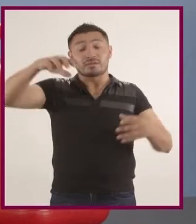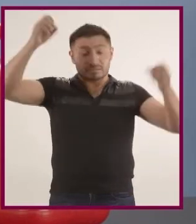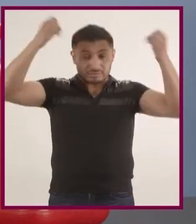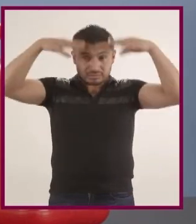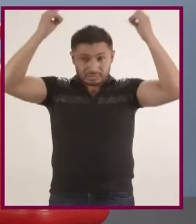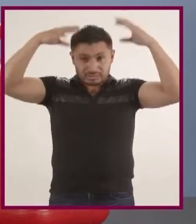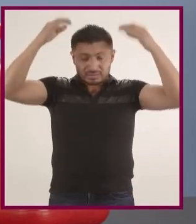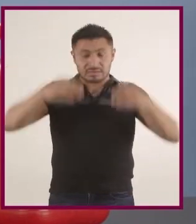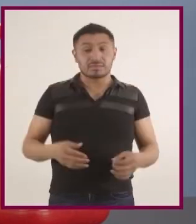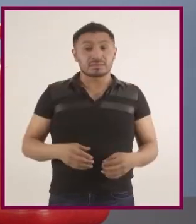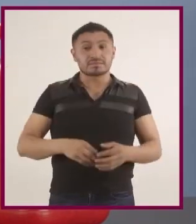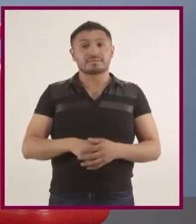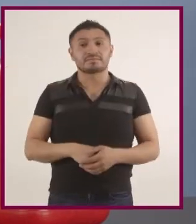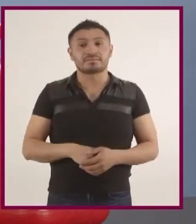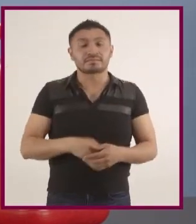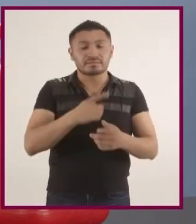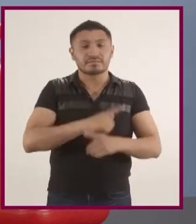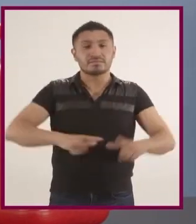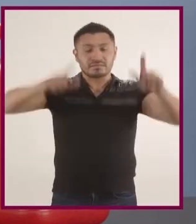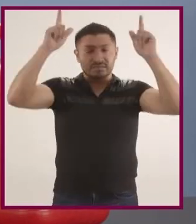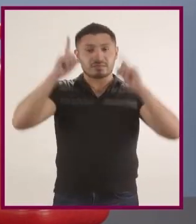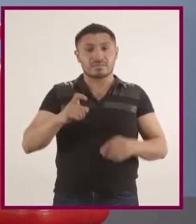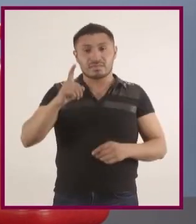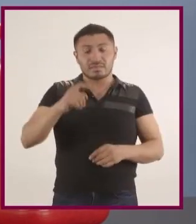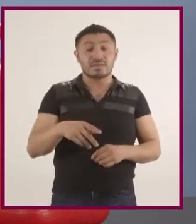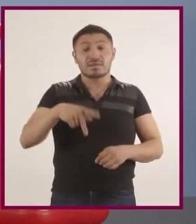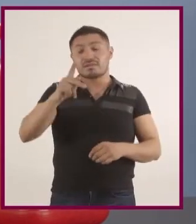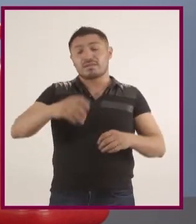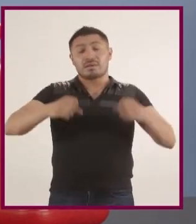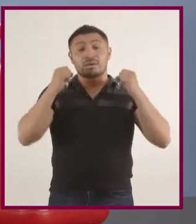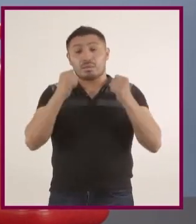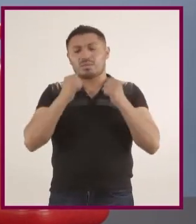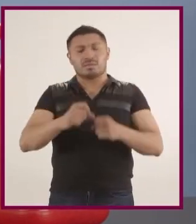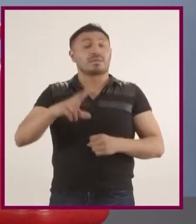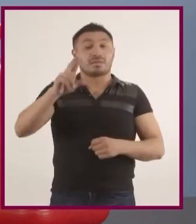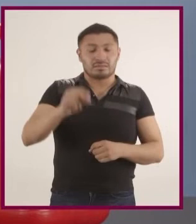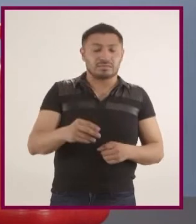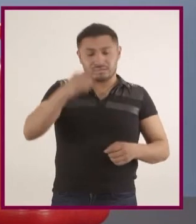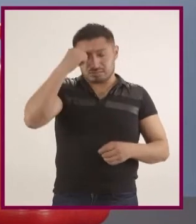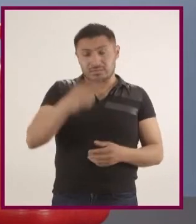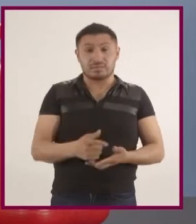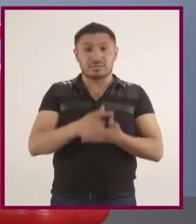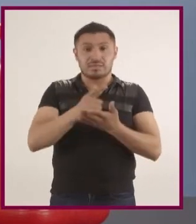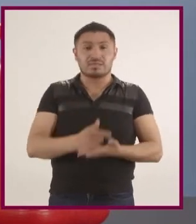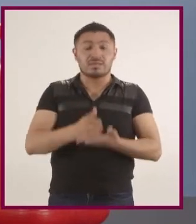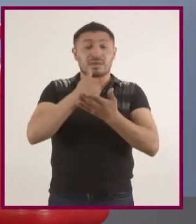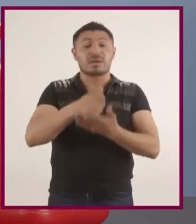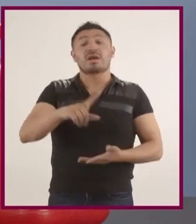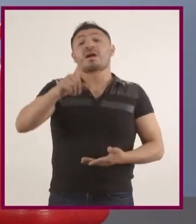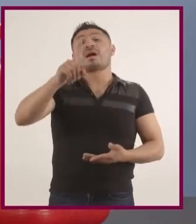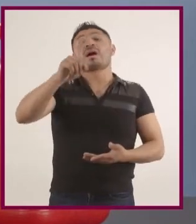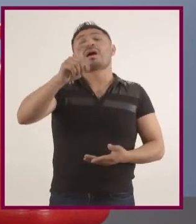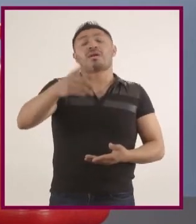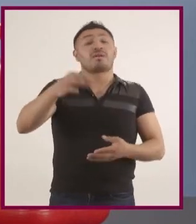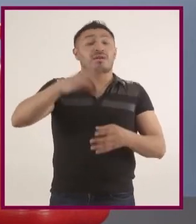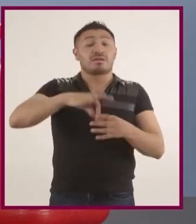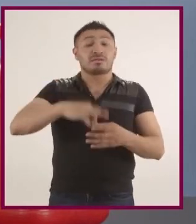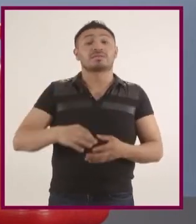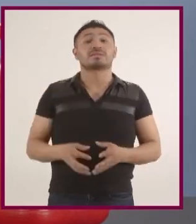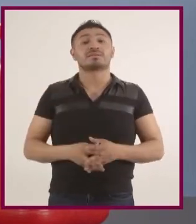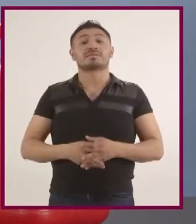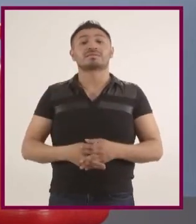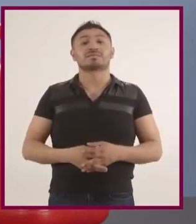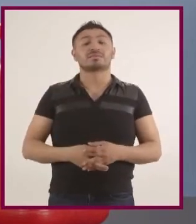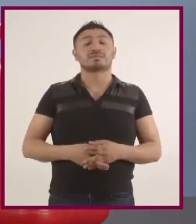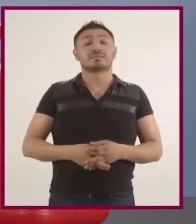mayor potencia que liberen menos agua pero con mayor fuerza para evitar el consumo de agua das un regaderazo de cinco minutos consume